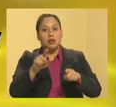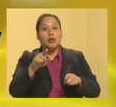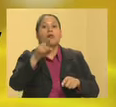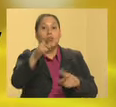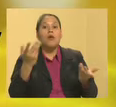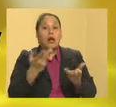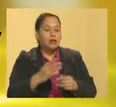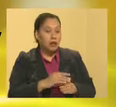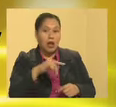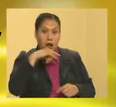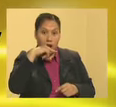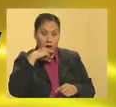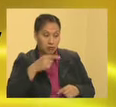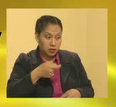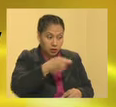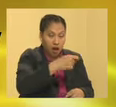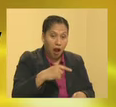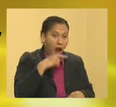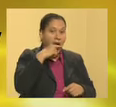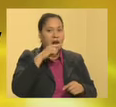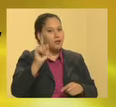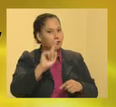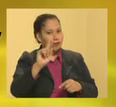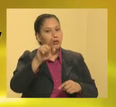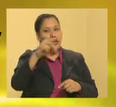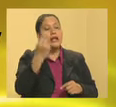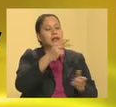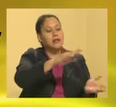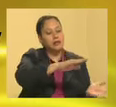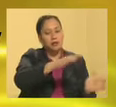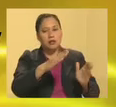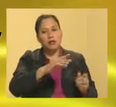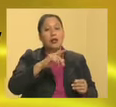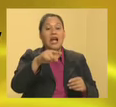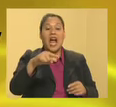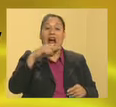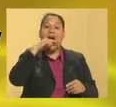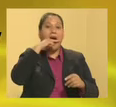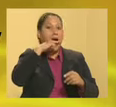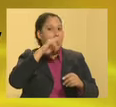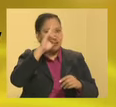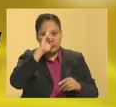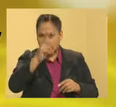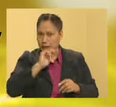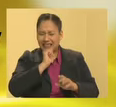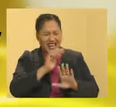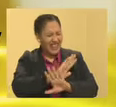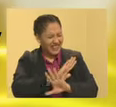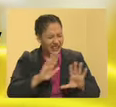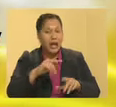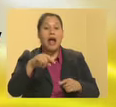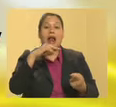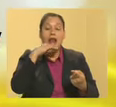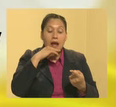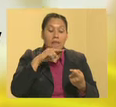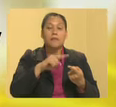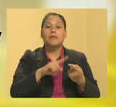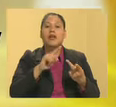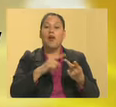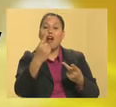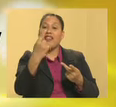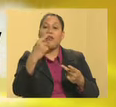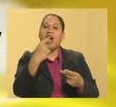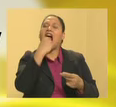que hay que hacer es colocar a la persona de lado, no meterle nada en la boca, no introducirle ni lápices, menos el